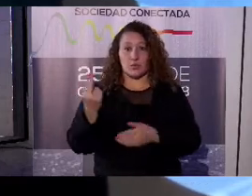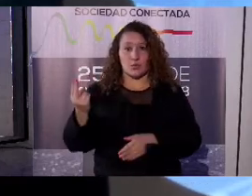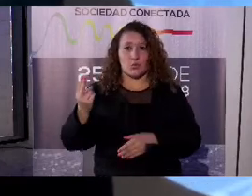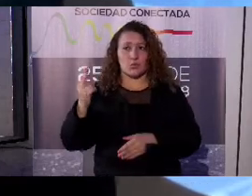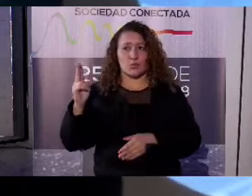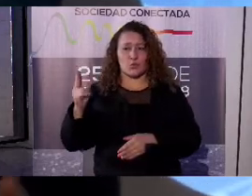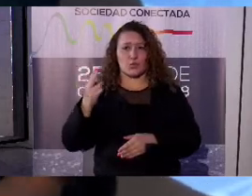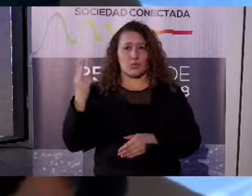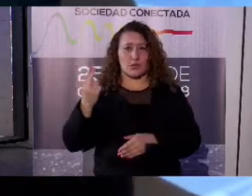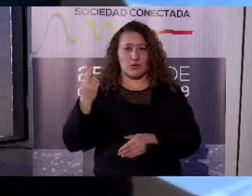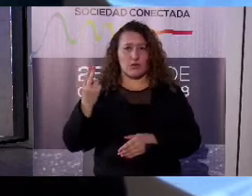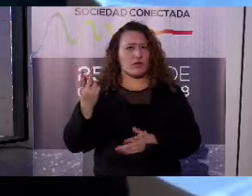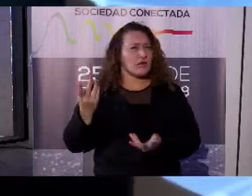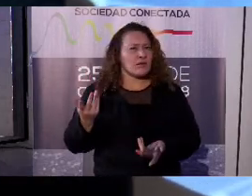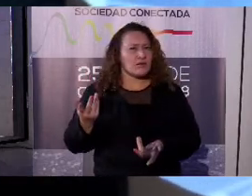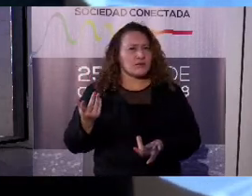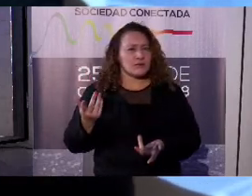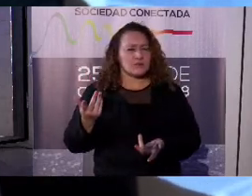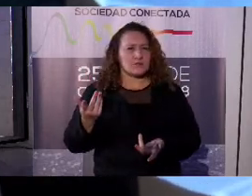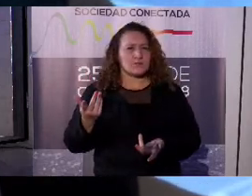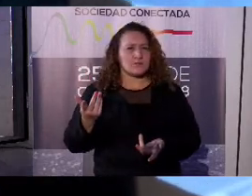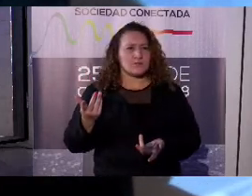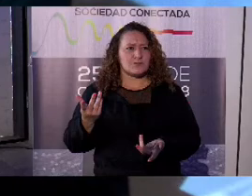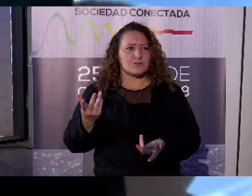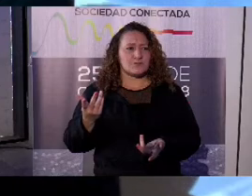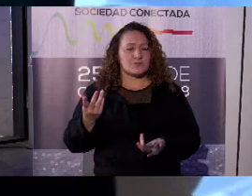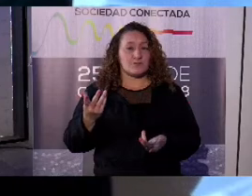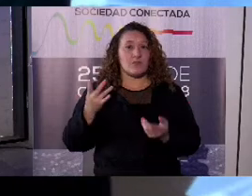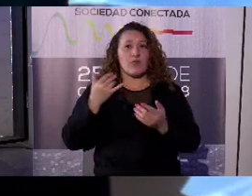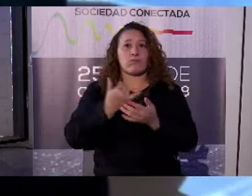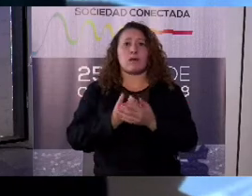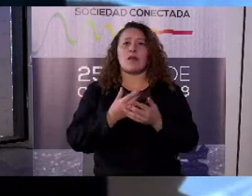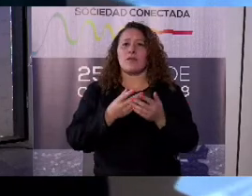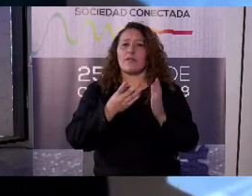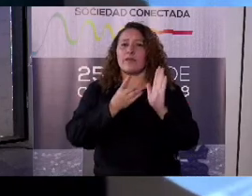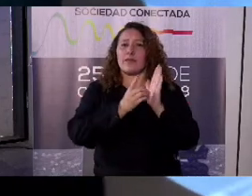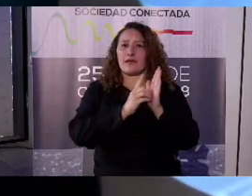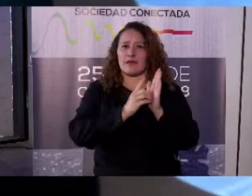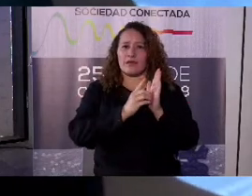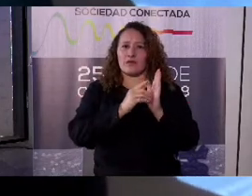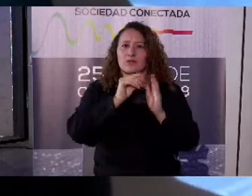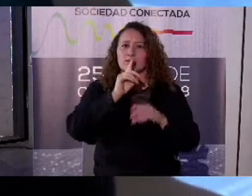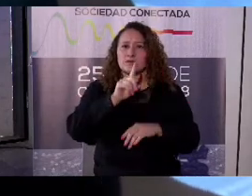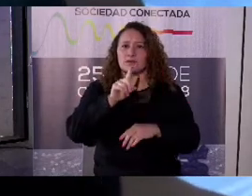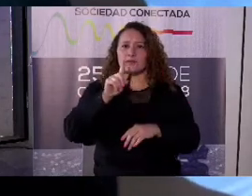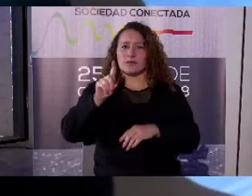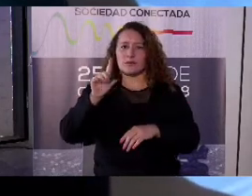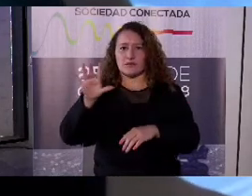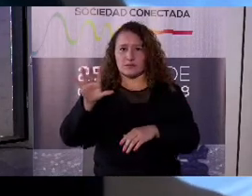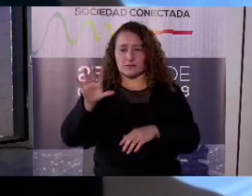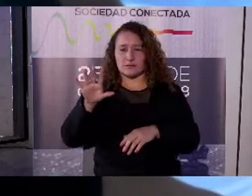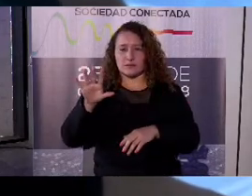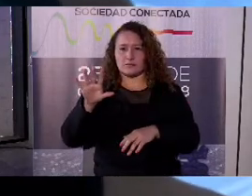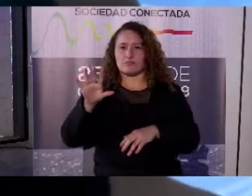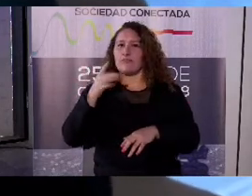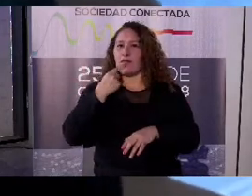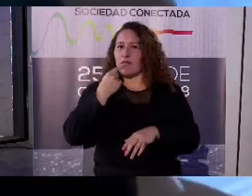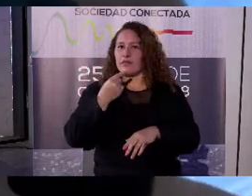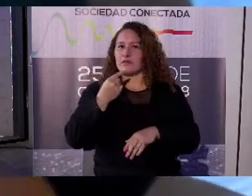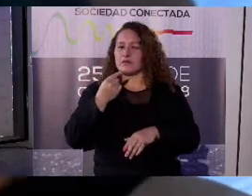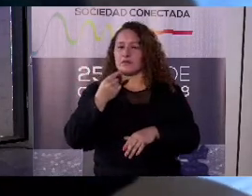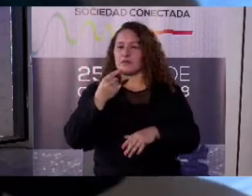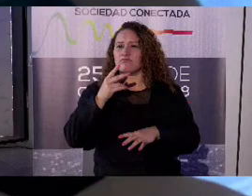eh Hay una disposición en el el decreto 115 que habla de la neutralidad tecnológica